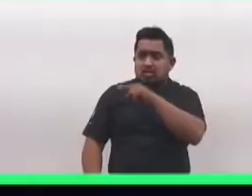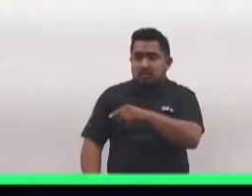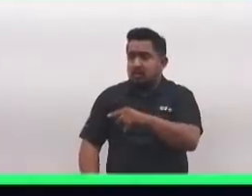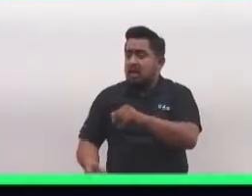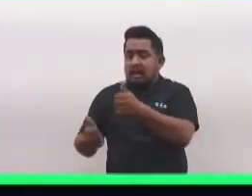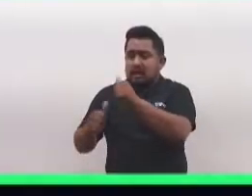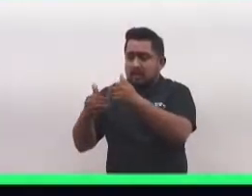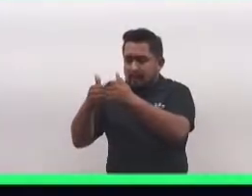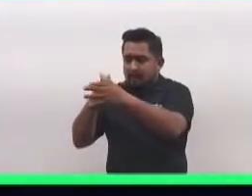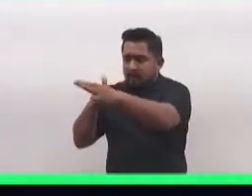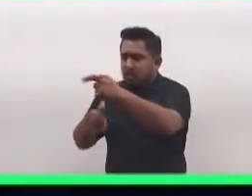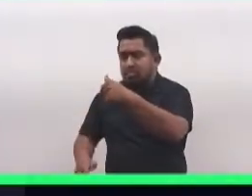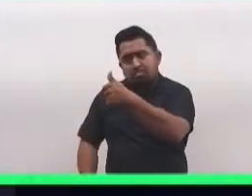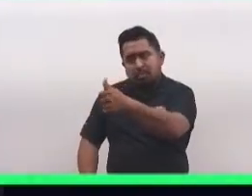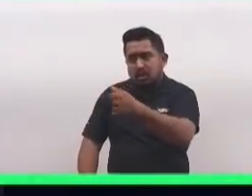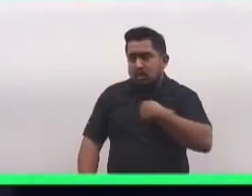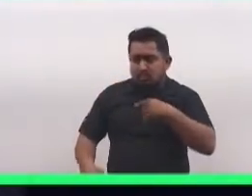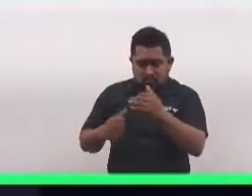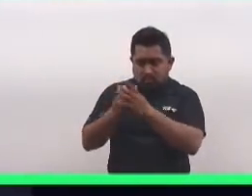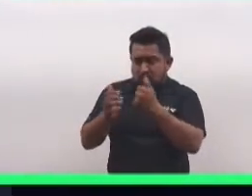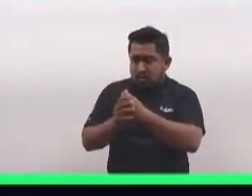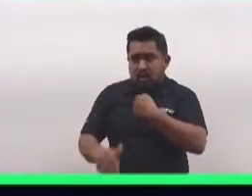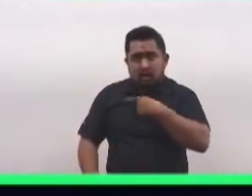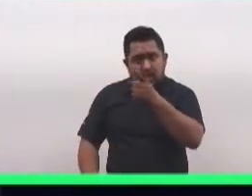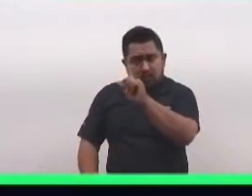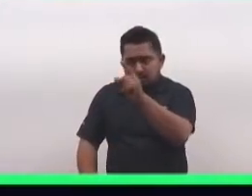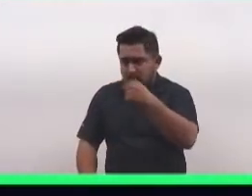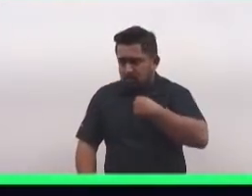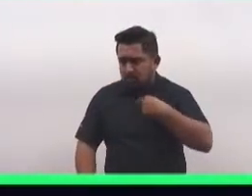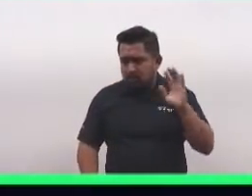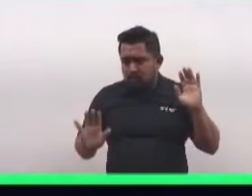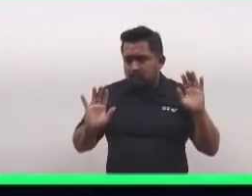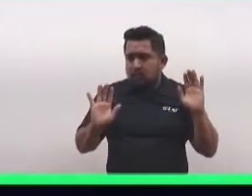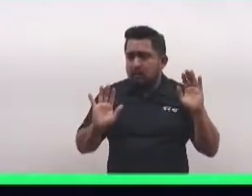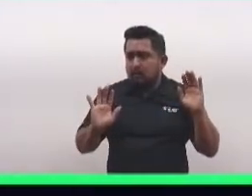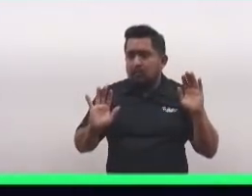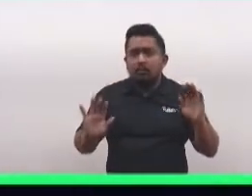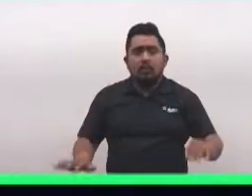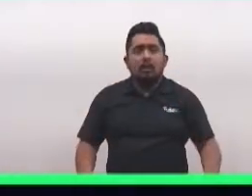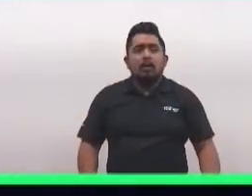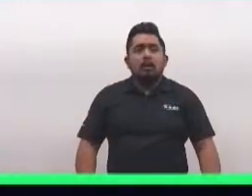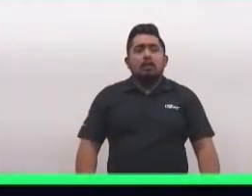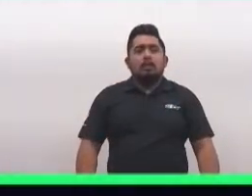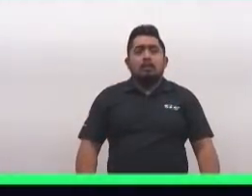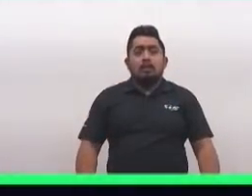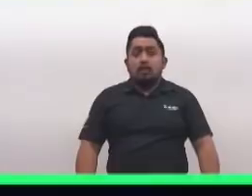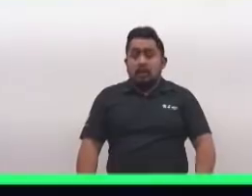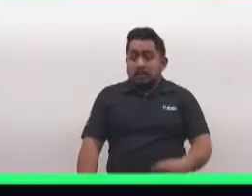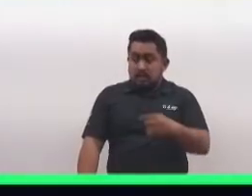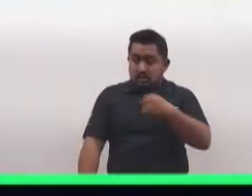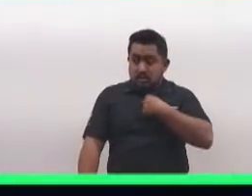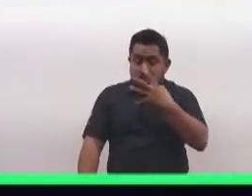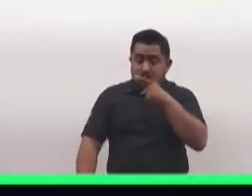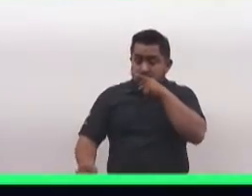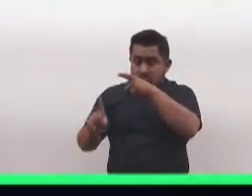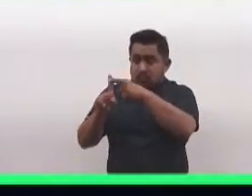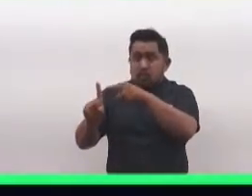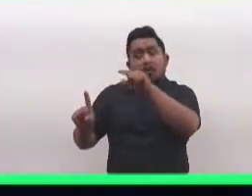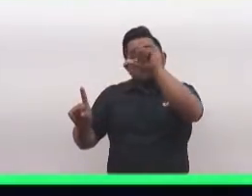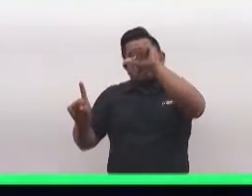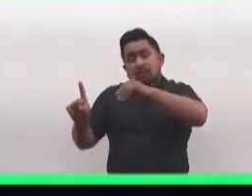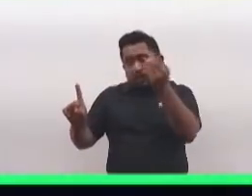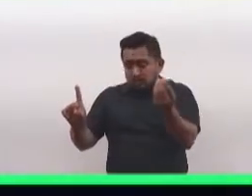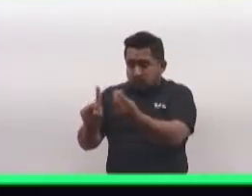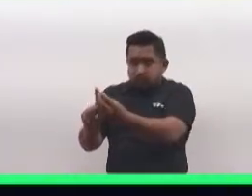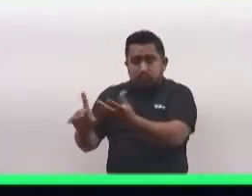yo no tengo un problema de horarios no me quita humedad al sueño si tú vienes o no pero lo que yo no quiero es que te vaya mal sabe que sea